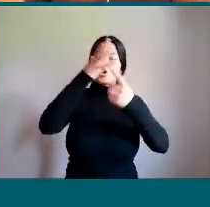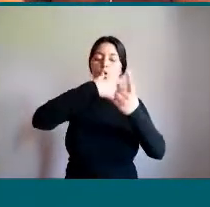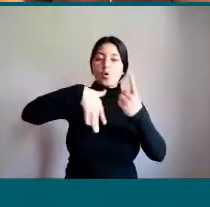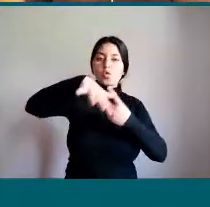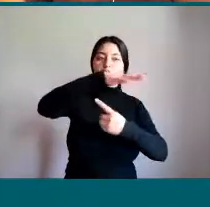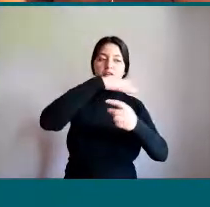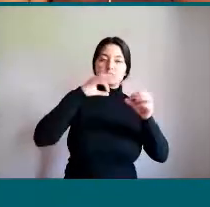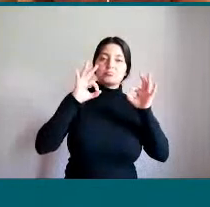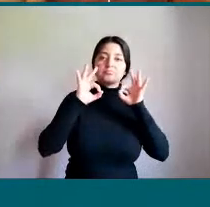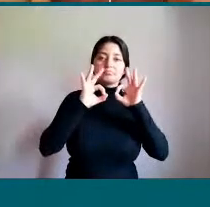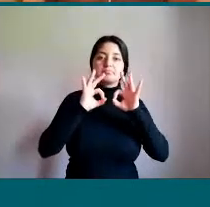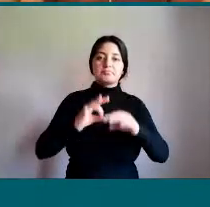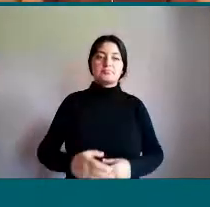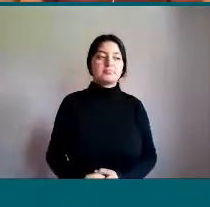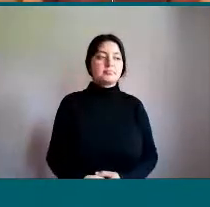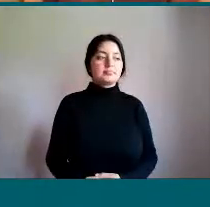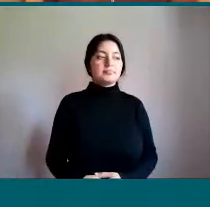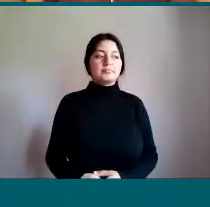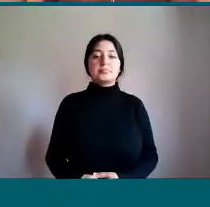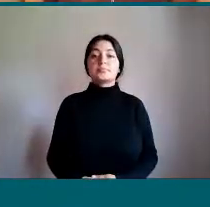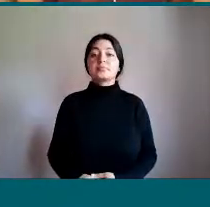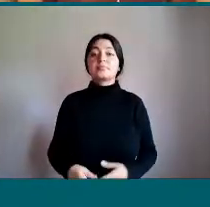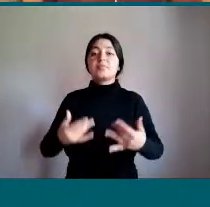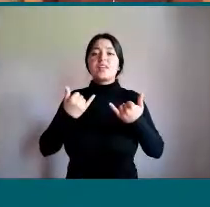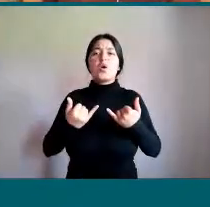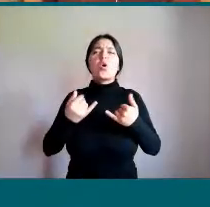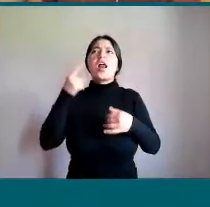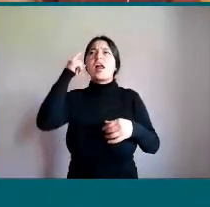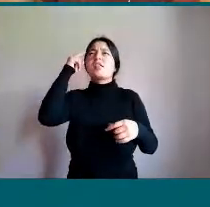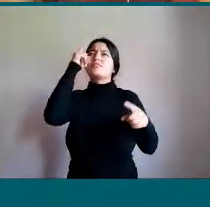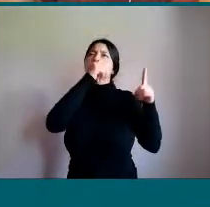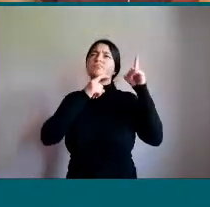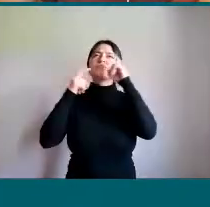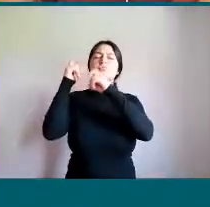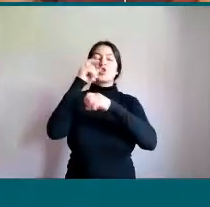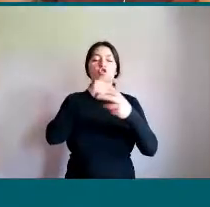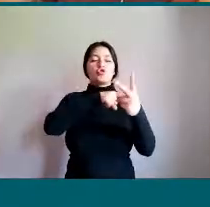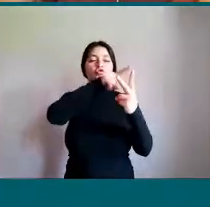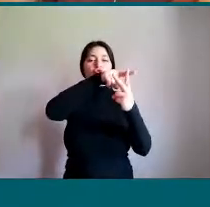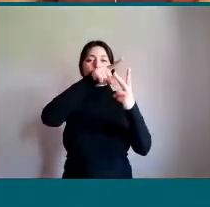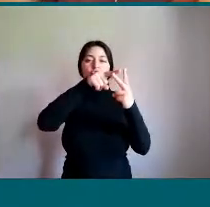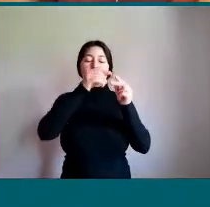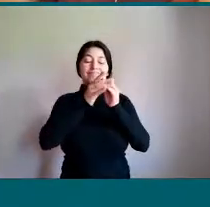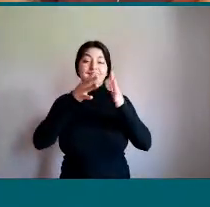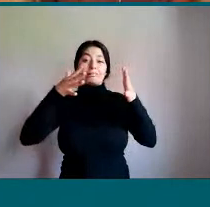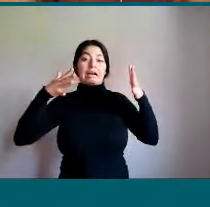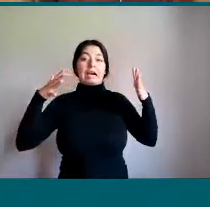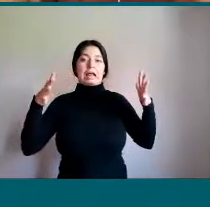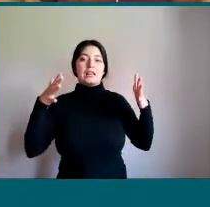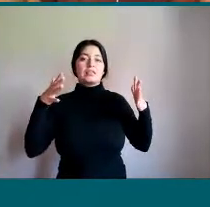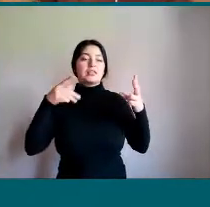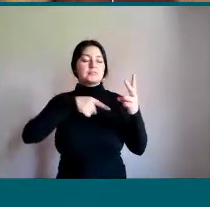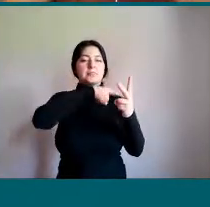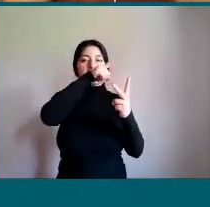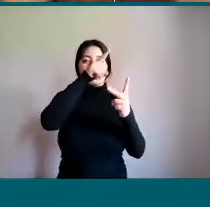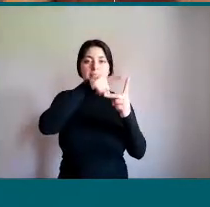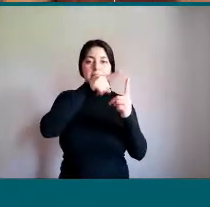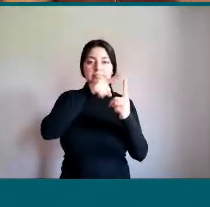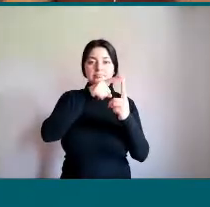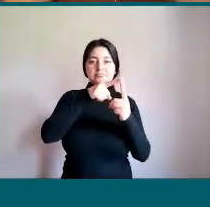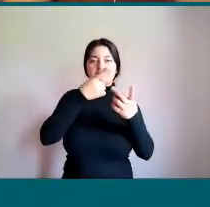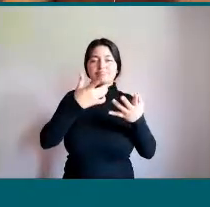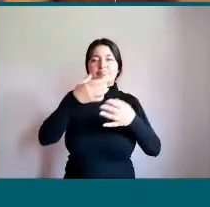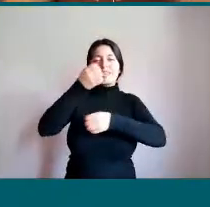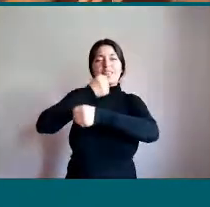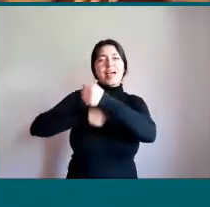esta reflexión me llevó a intentar analizar dos grandes términos. Yo, en los últimos años, he